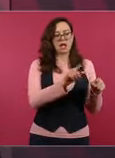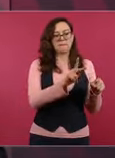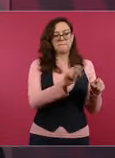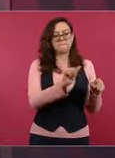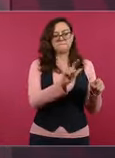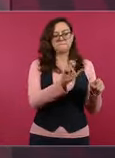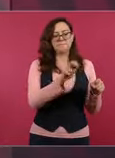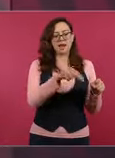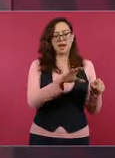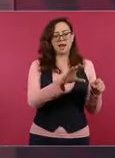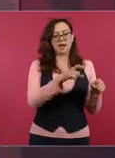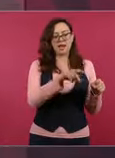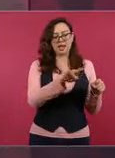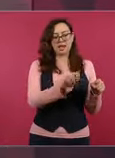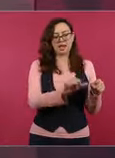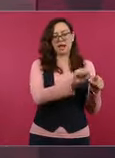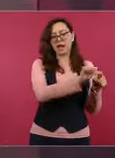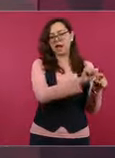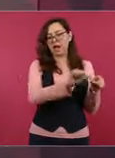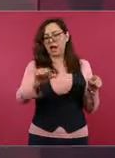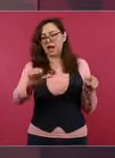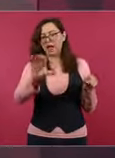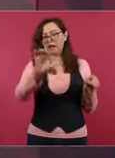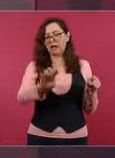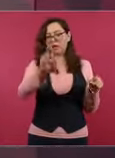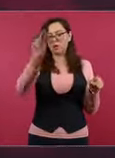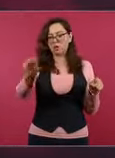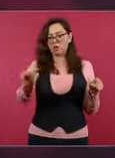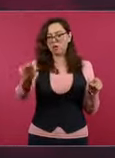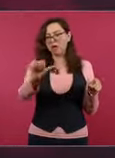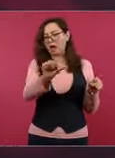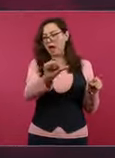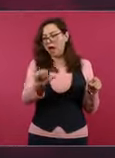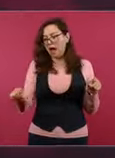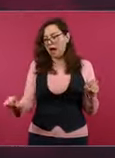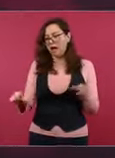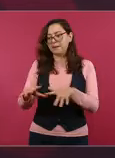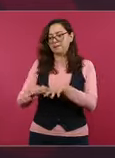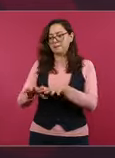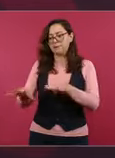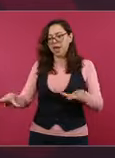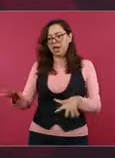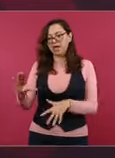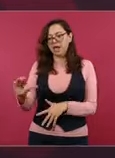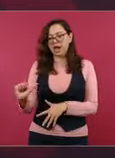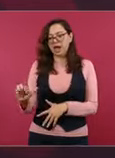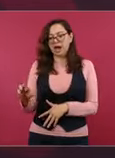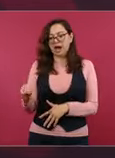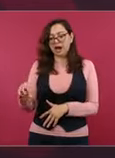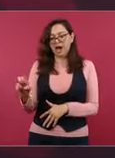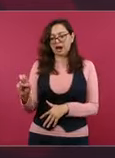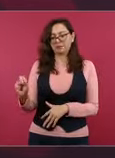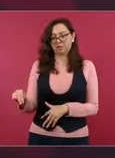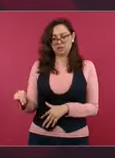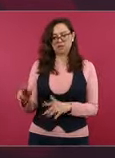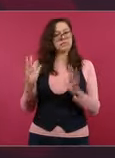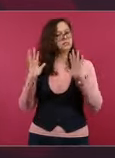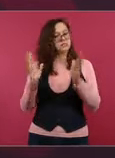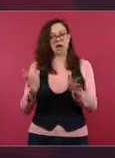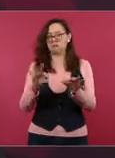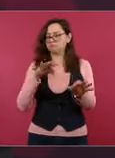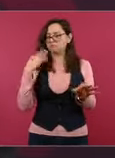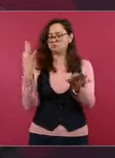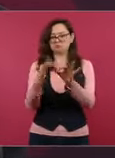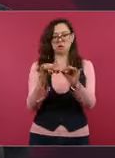a Playa del Carmen. Eso es lo que se tiene. Y estamos trabajando de Playa